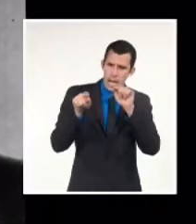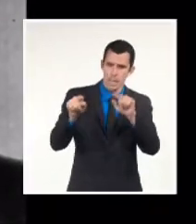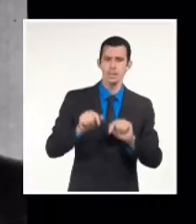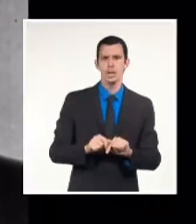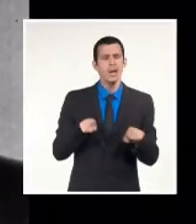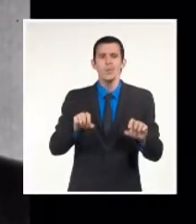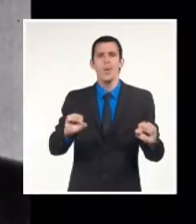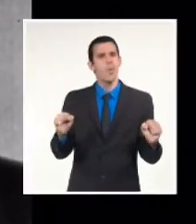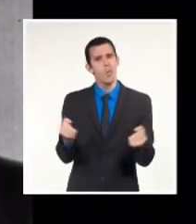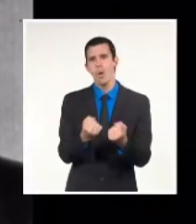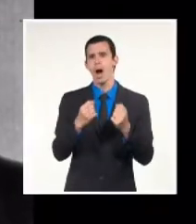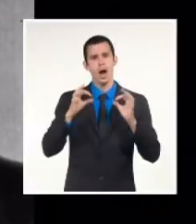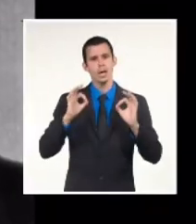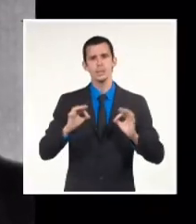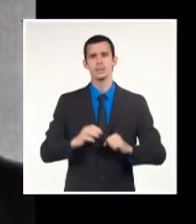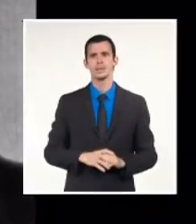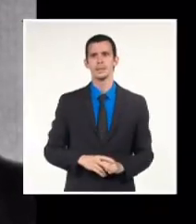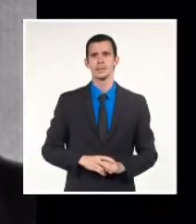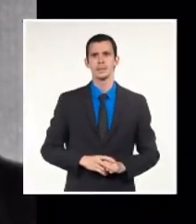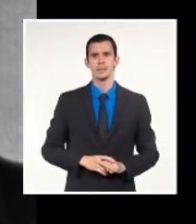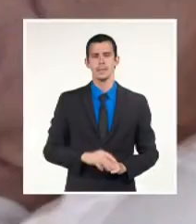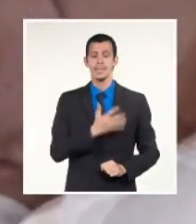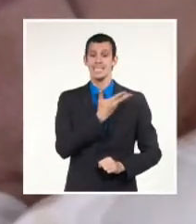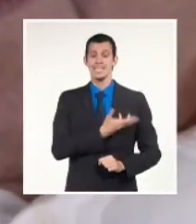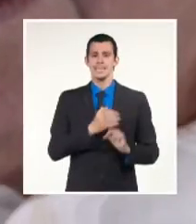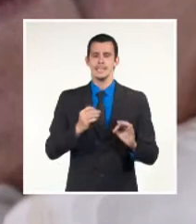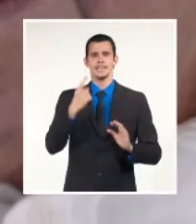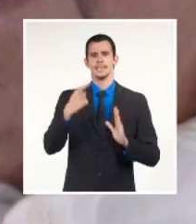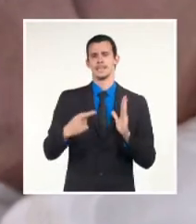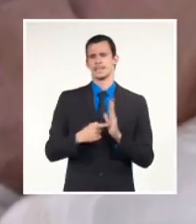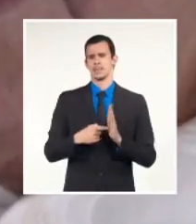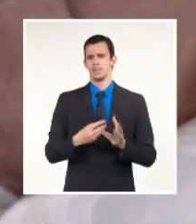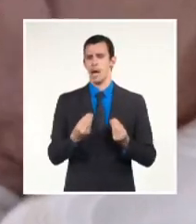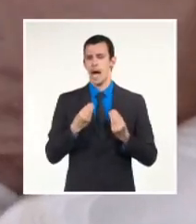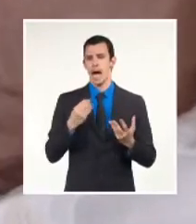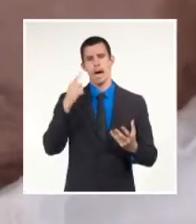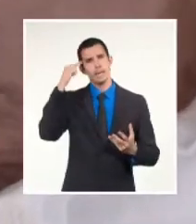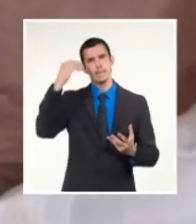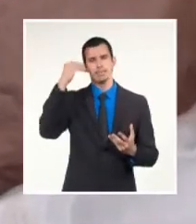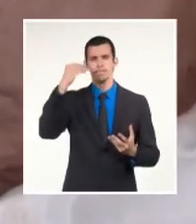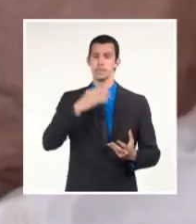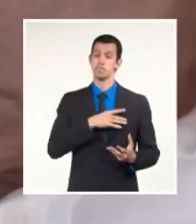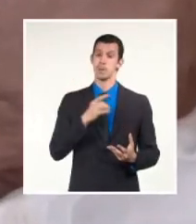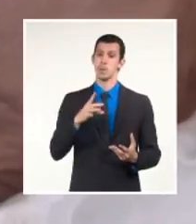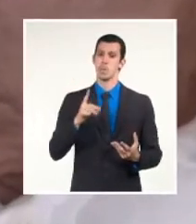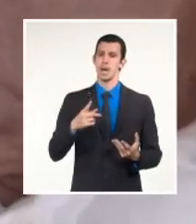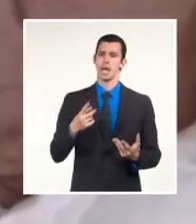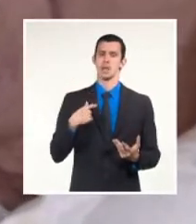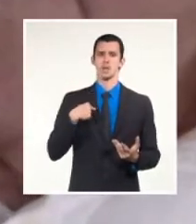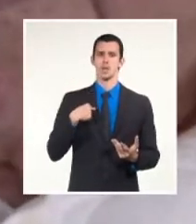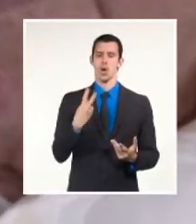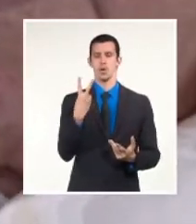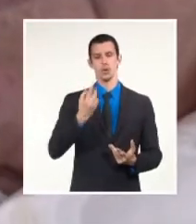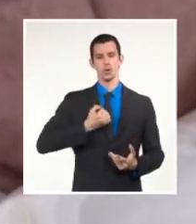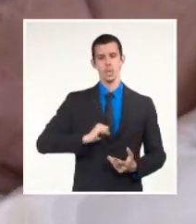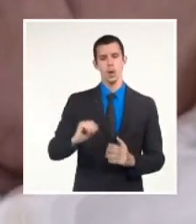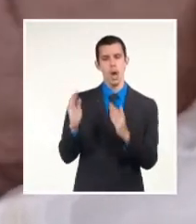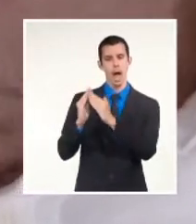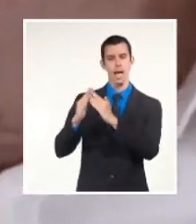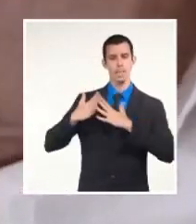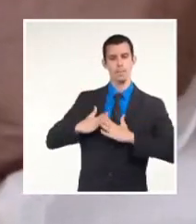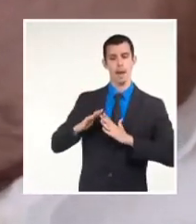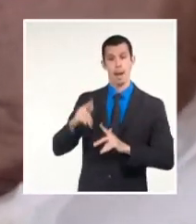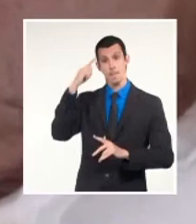Pero fue un poquito doloroso para mí, por el hecho que tenía dos niños